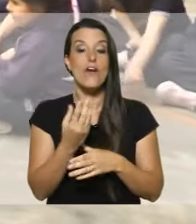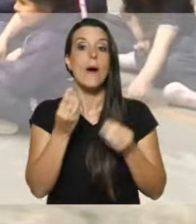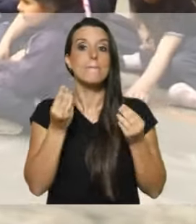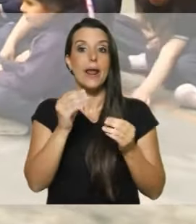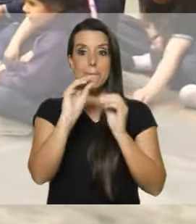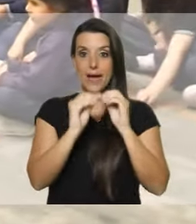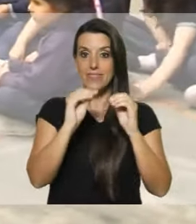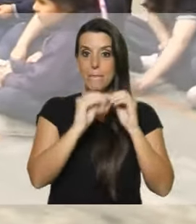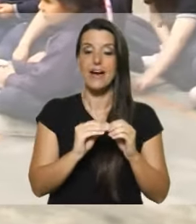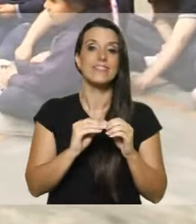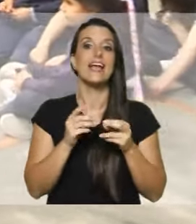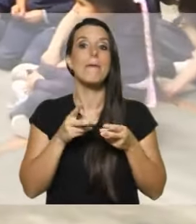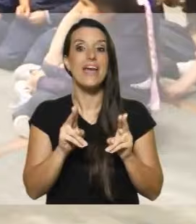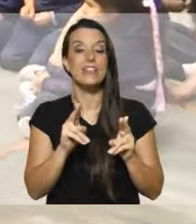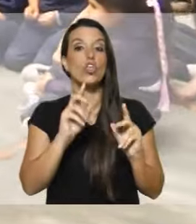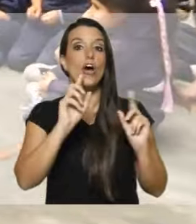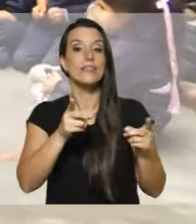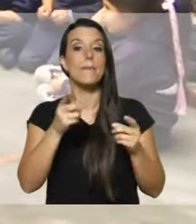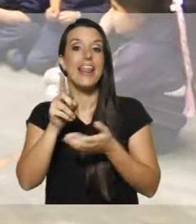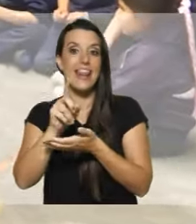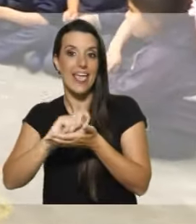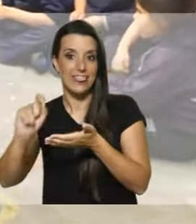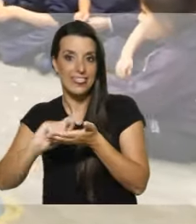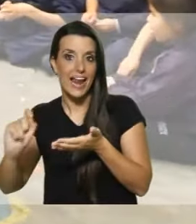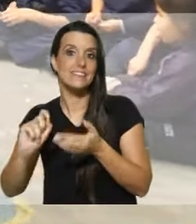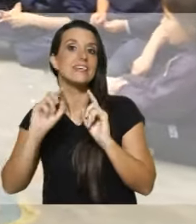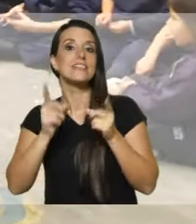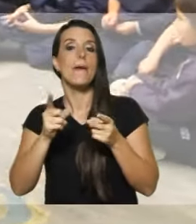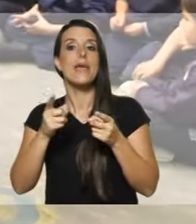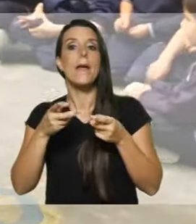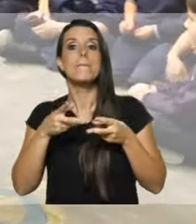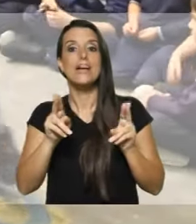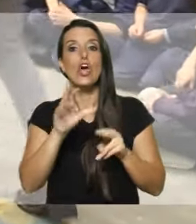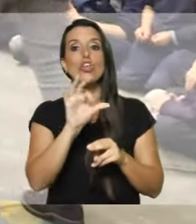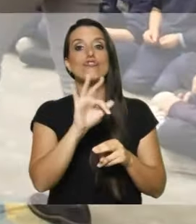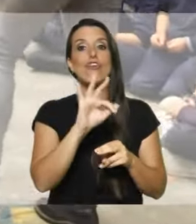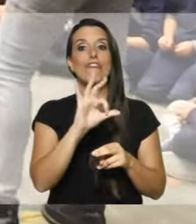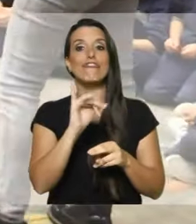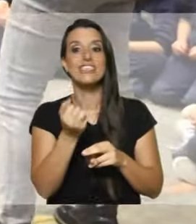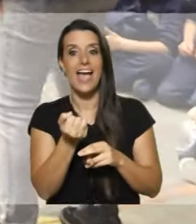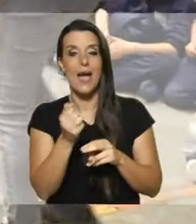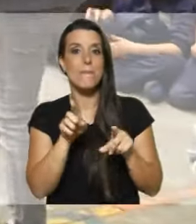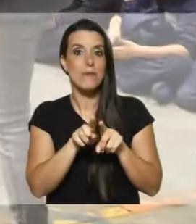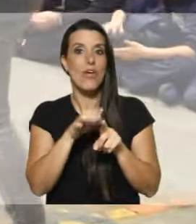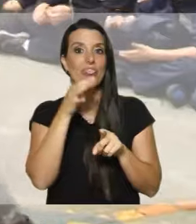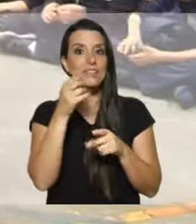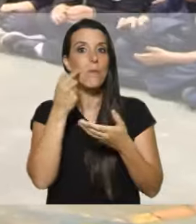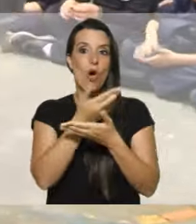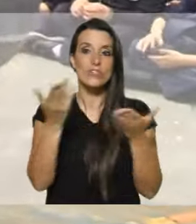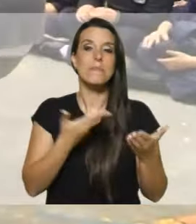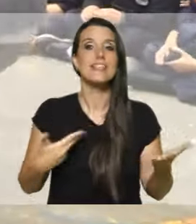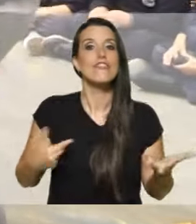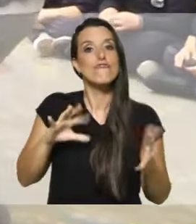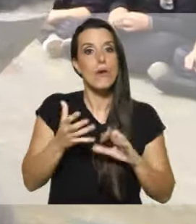matemáticas con método Singapur como para letras usamos el método Sofía que era justamente lo que tú comentabas que le estuvimos mostrando al